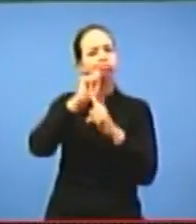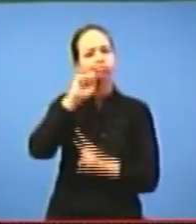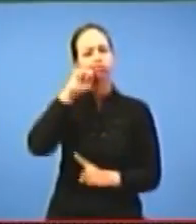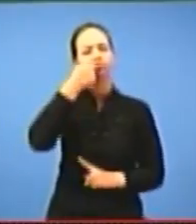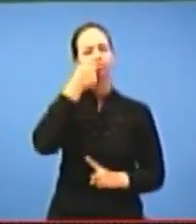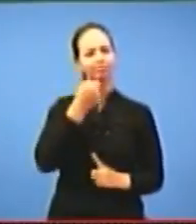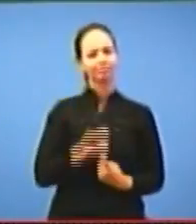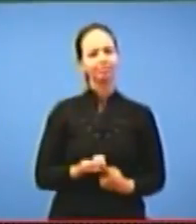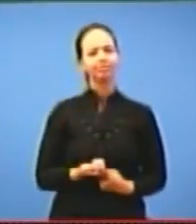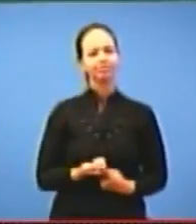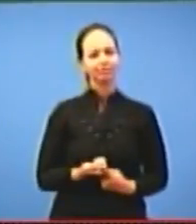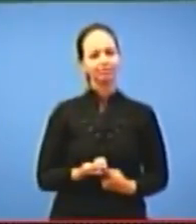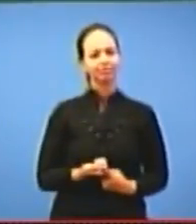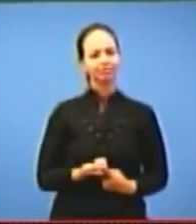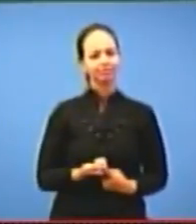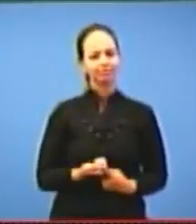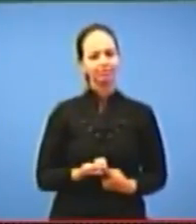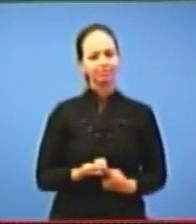se levantaban.